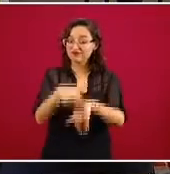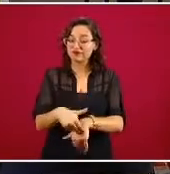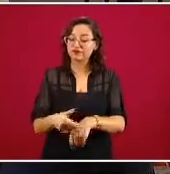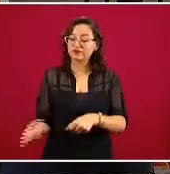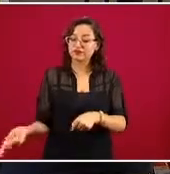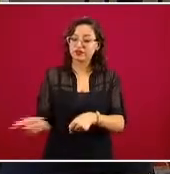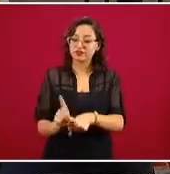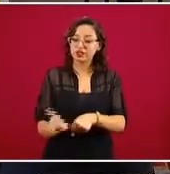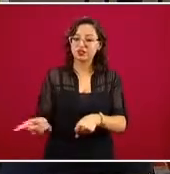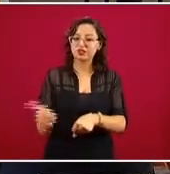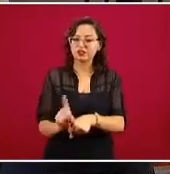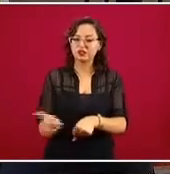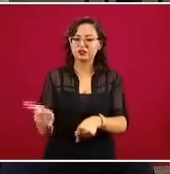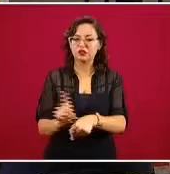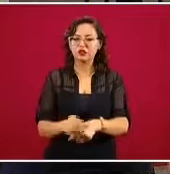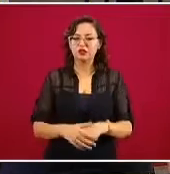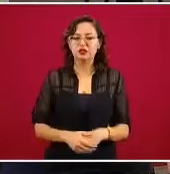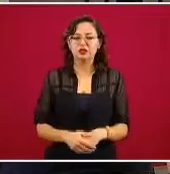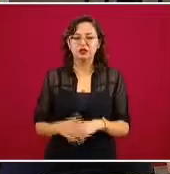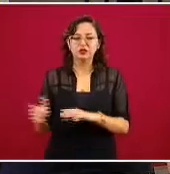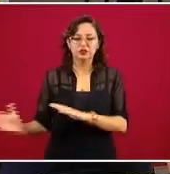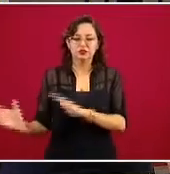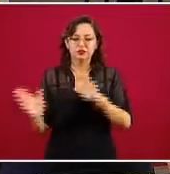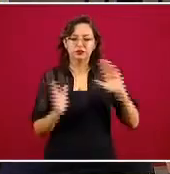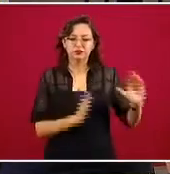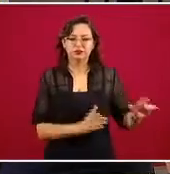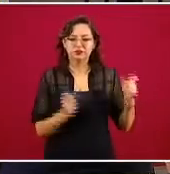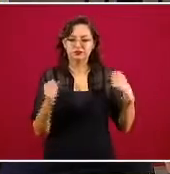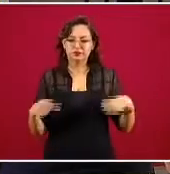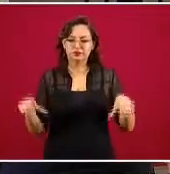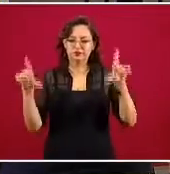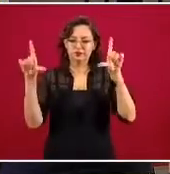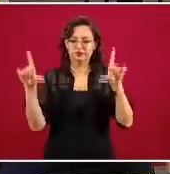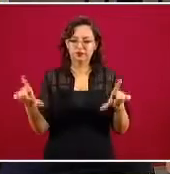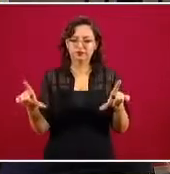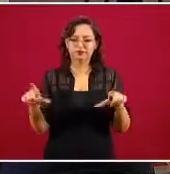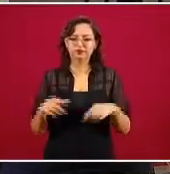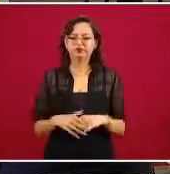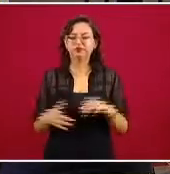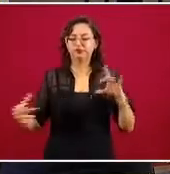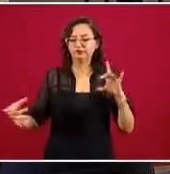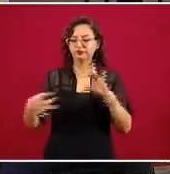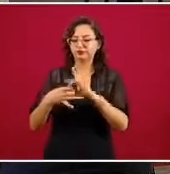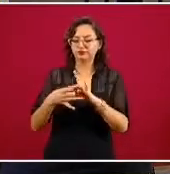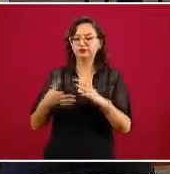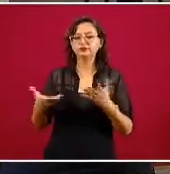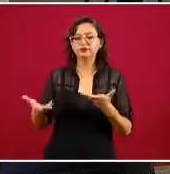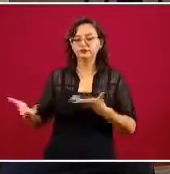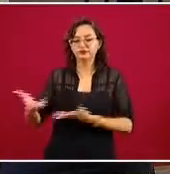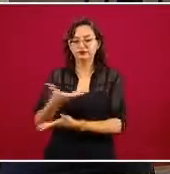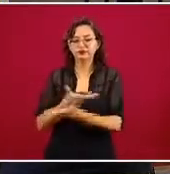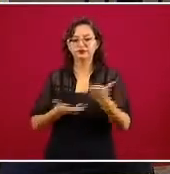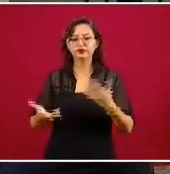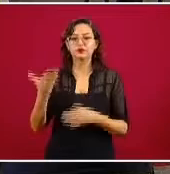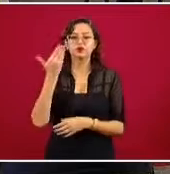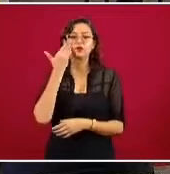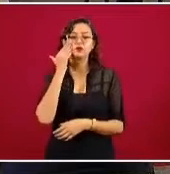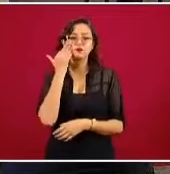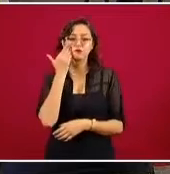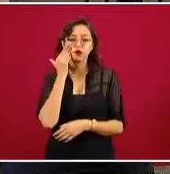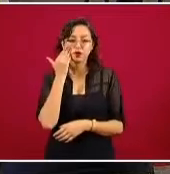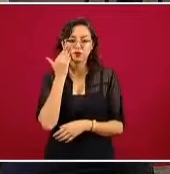otros indicadores también procedentes de la colaboración, nuevamente, que se ha articulado, y agradecimiento a estas empresas. A través de